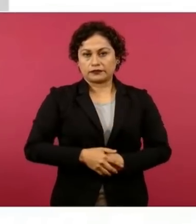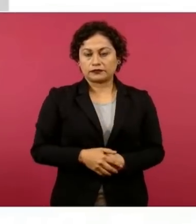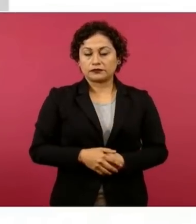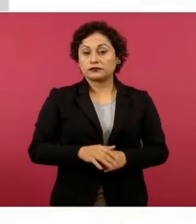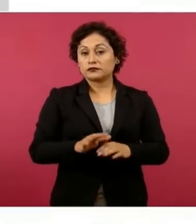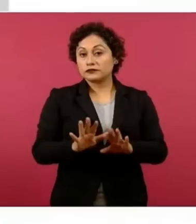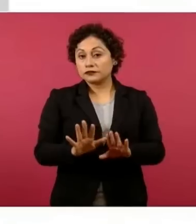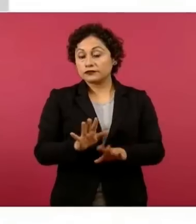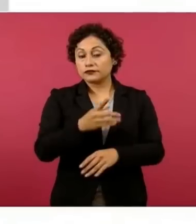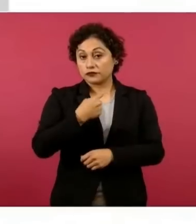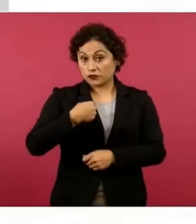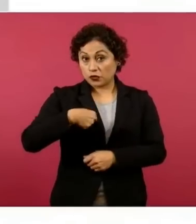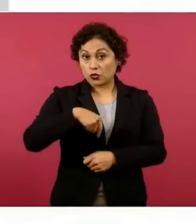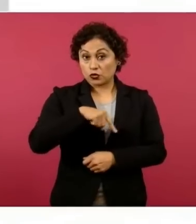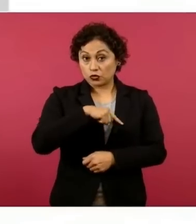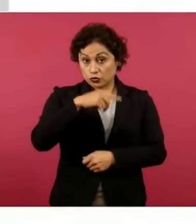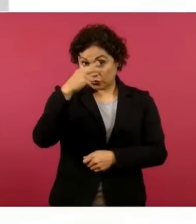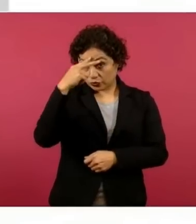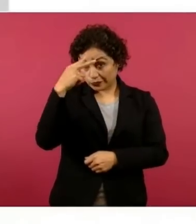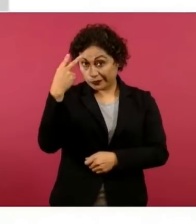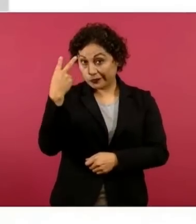Nosotros donde tenemos